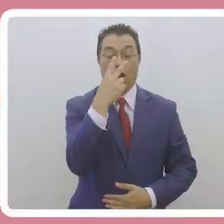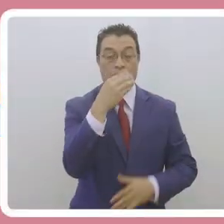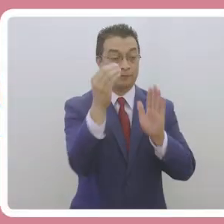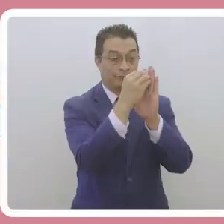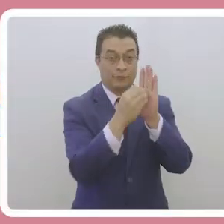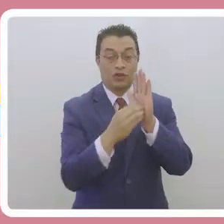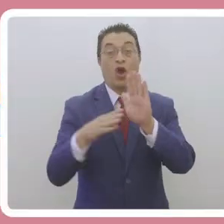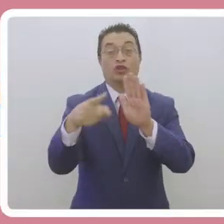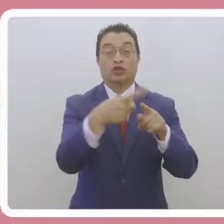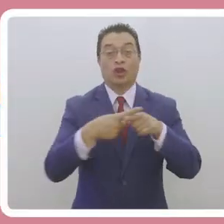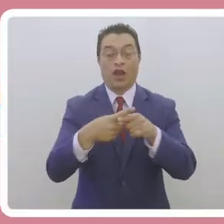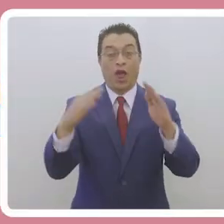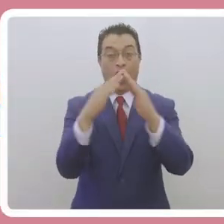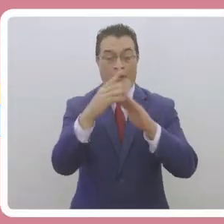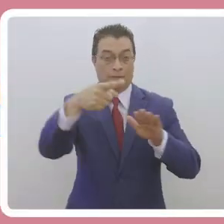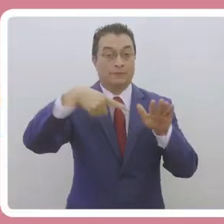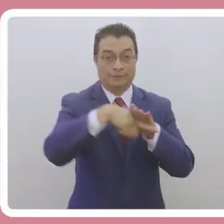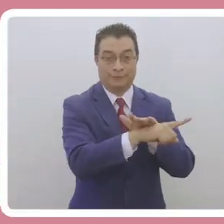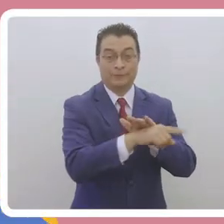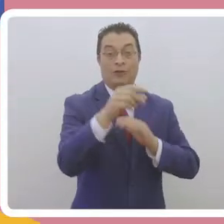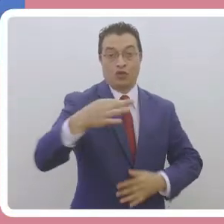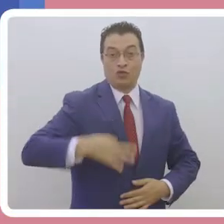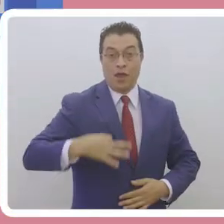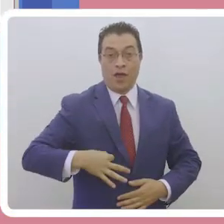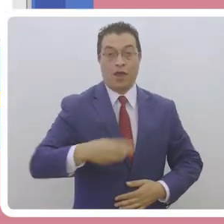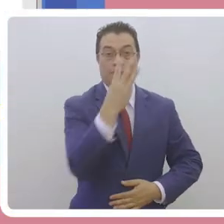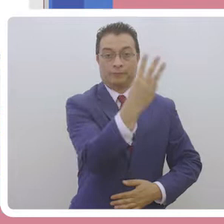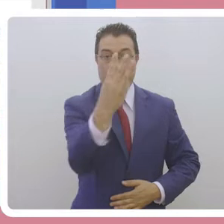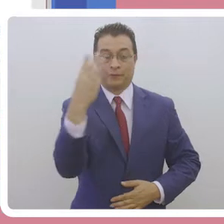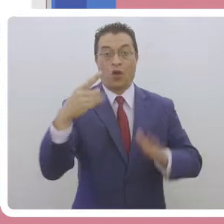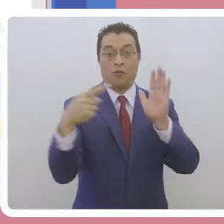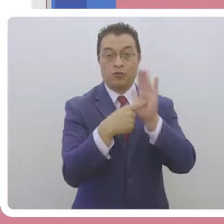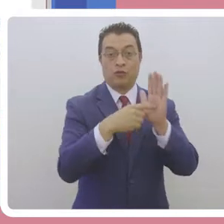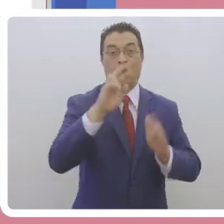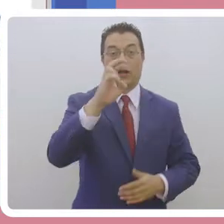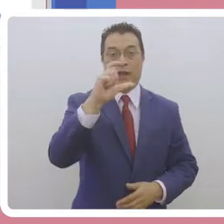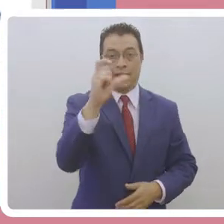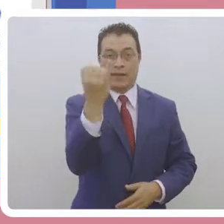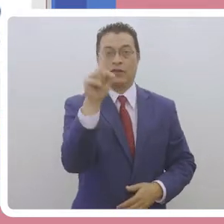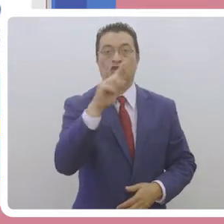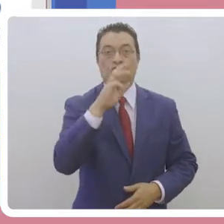Conoce el registro social de hogares ingresando al portal ciudadano